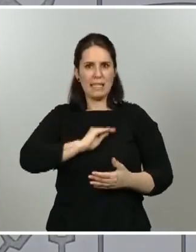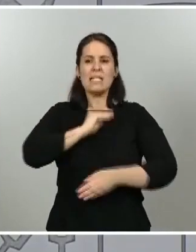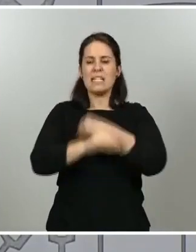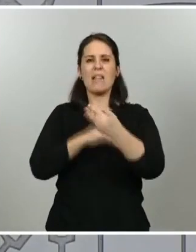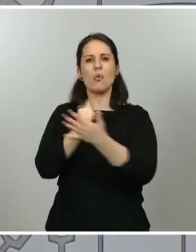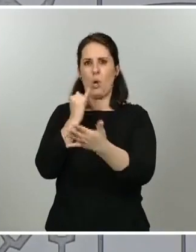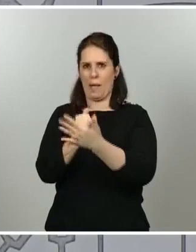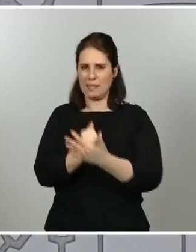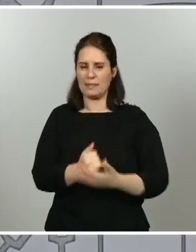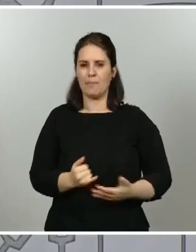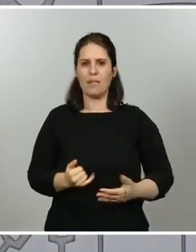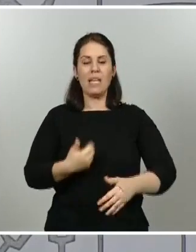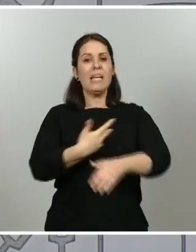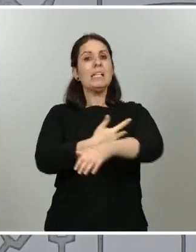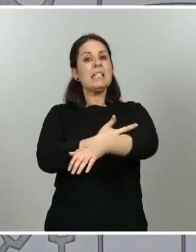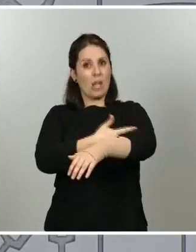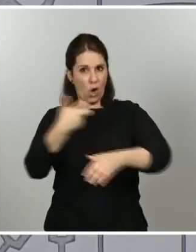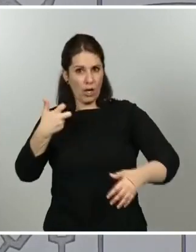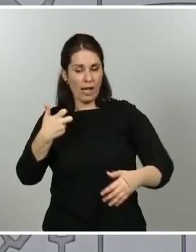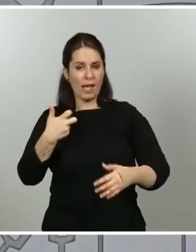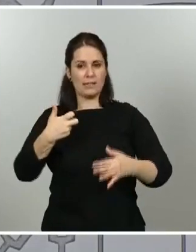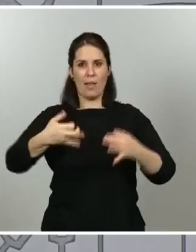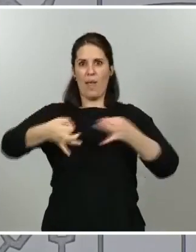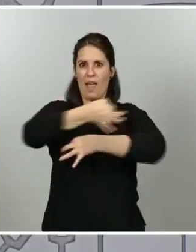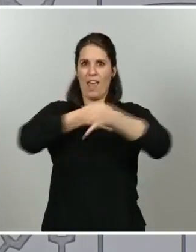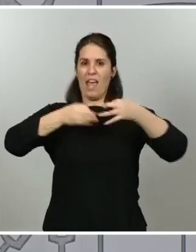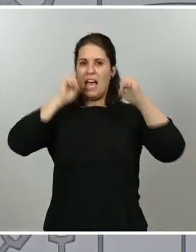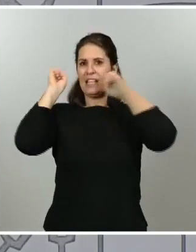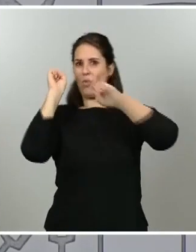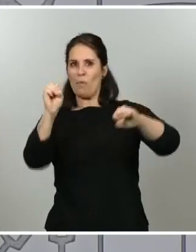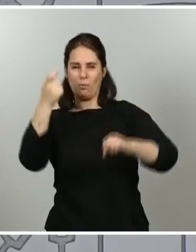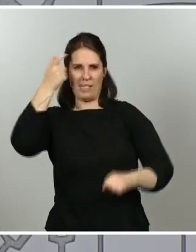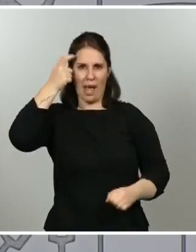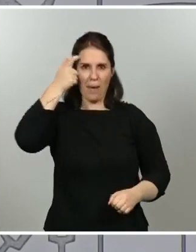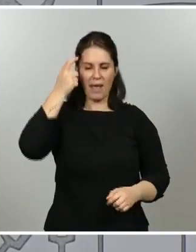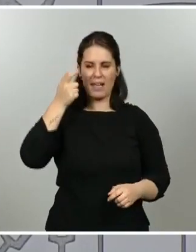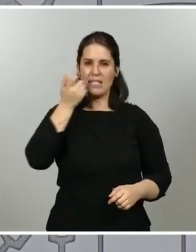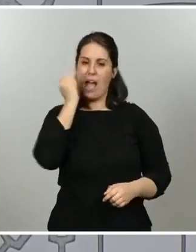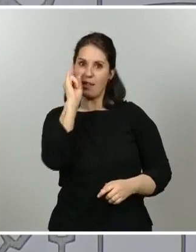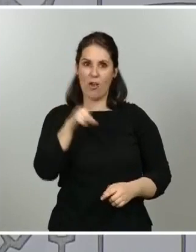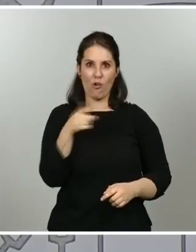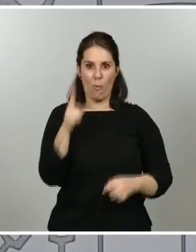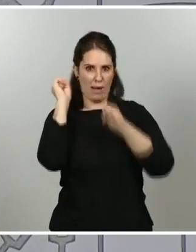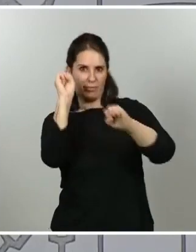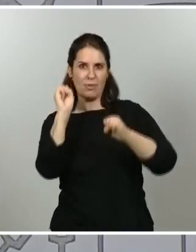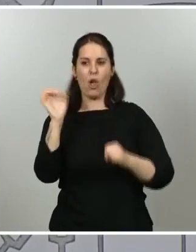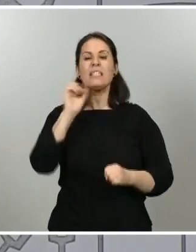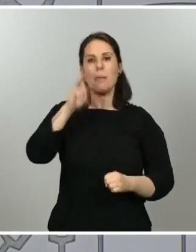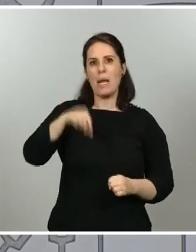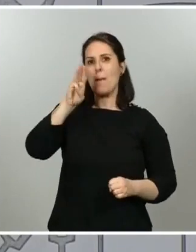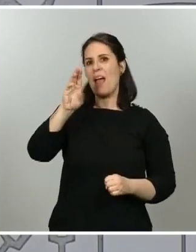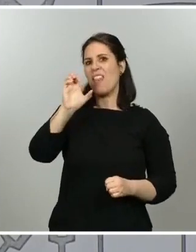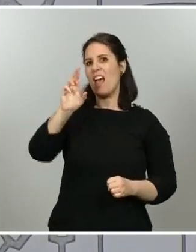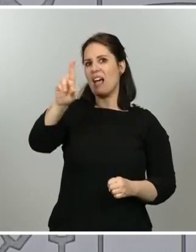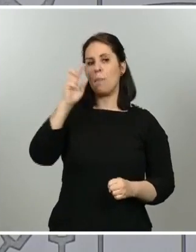tanto serológicas, de anticuerpos para detectar si tienen o no defensas, como sobre todo de PCRs, que son las que nos interesan para valorar si son o no